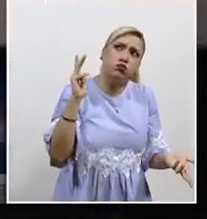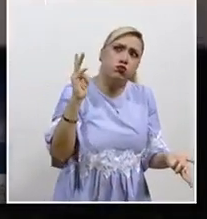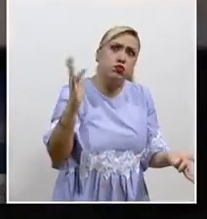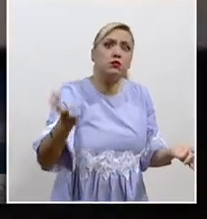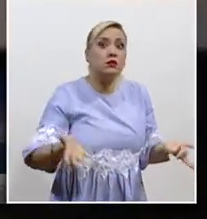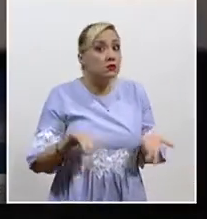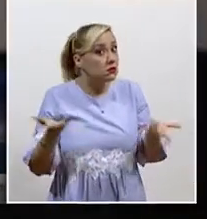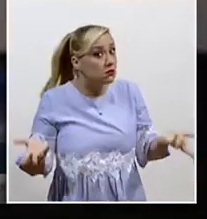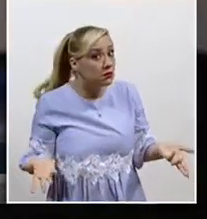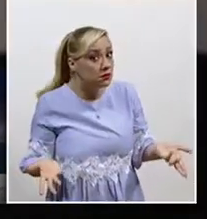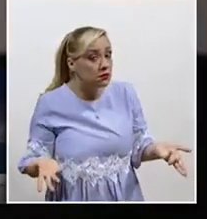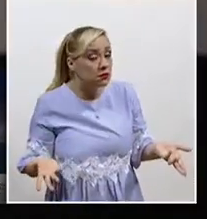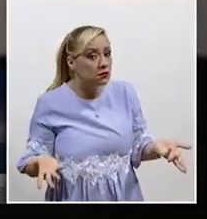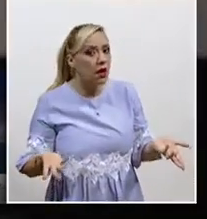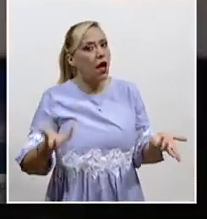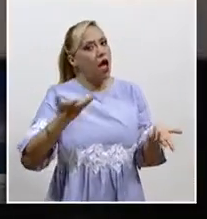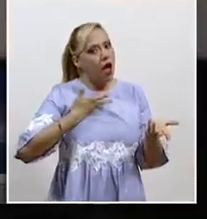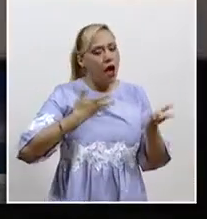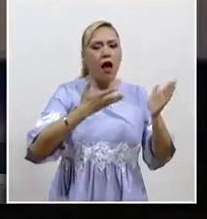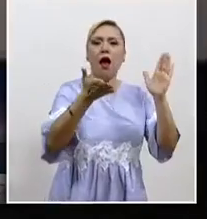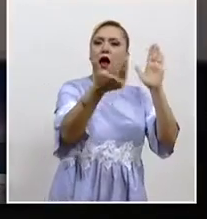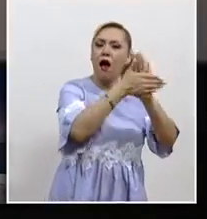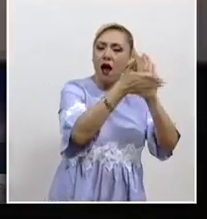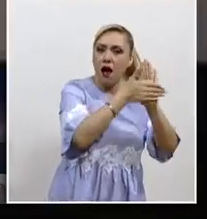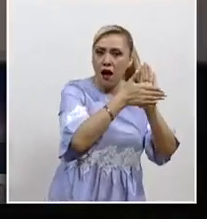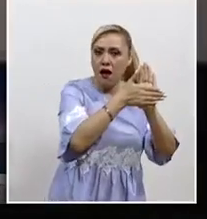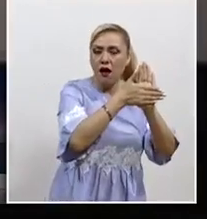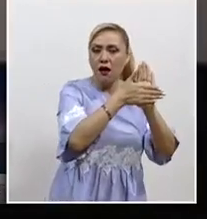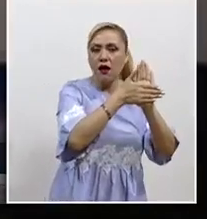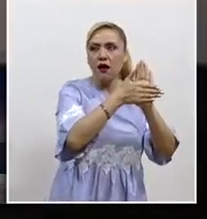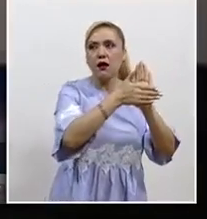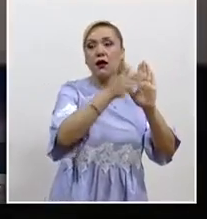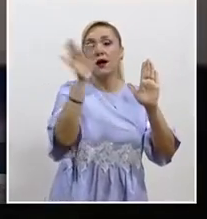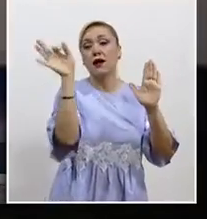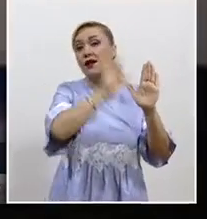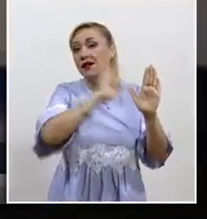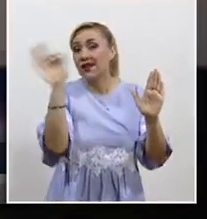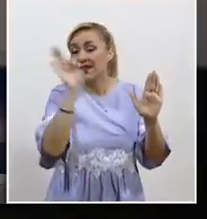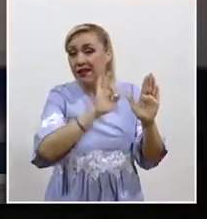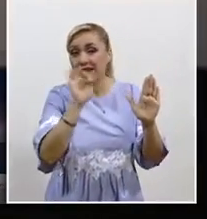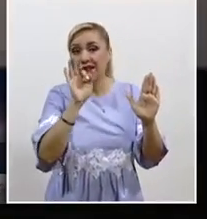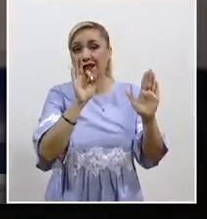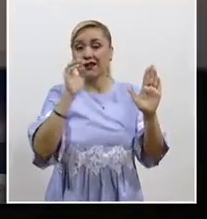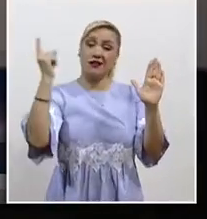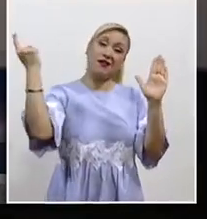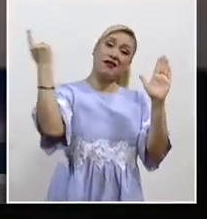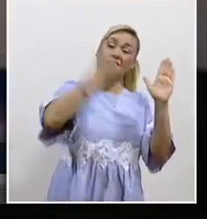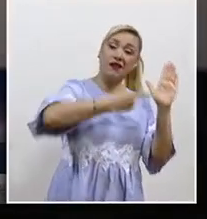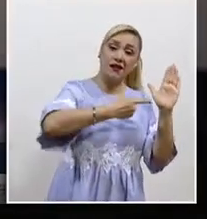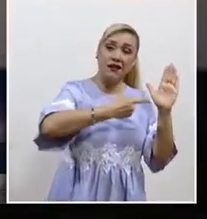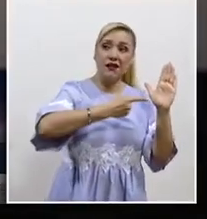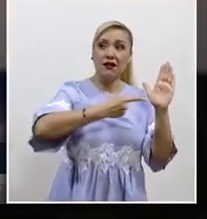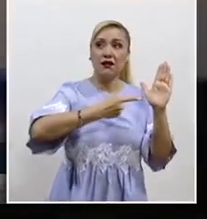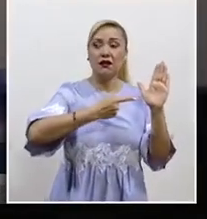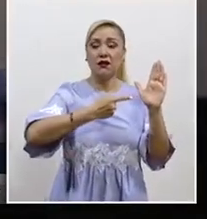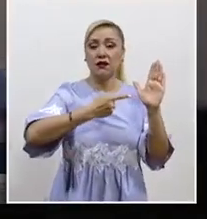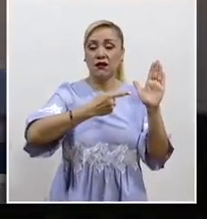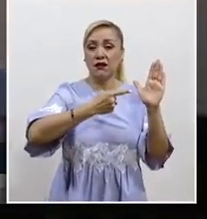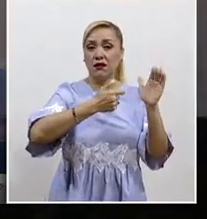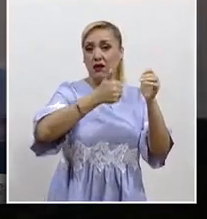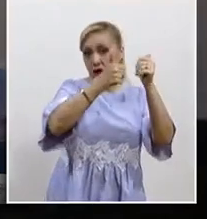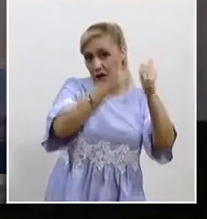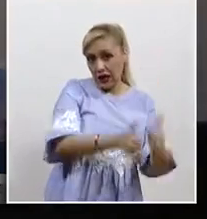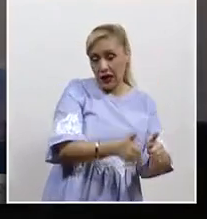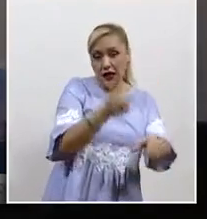precedente y otros que ya existían dice y lo que se le está imputando a esa persona es una instancia administrativa